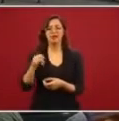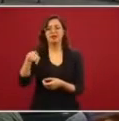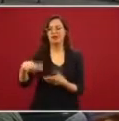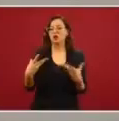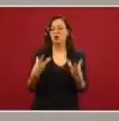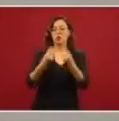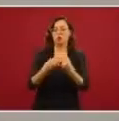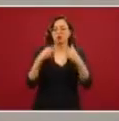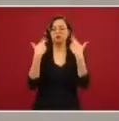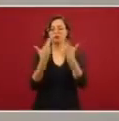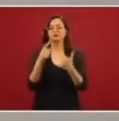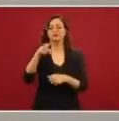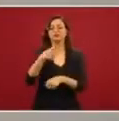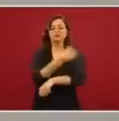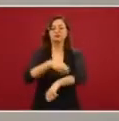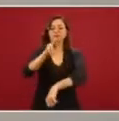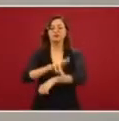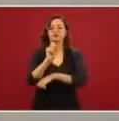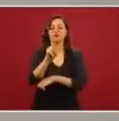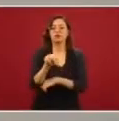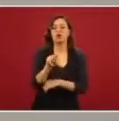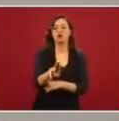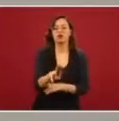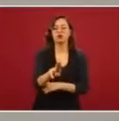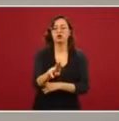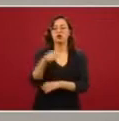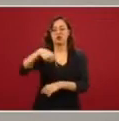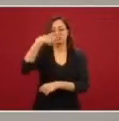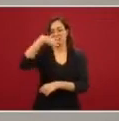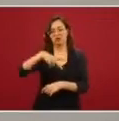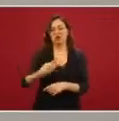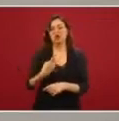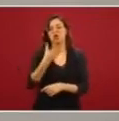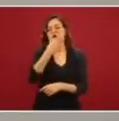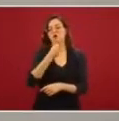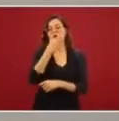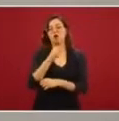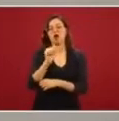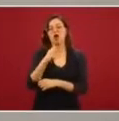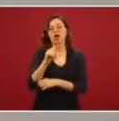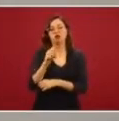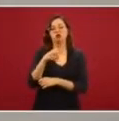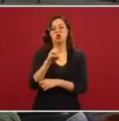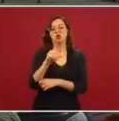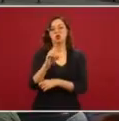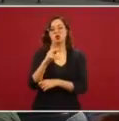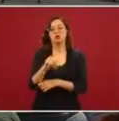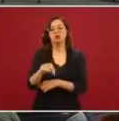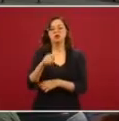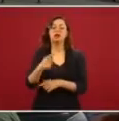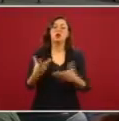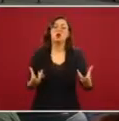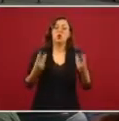con el coordinador residente de naciones unidas y en méxico el señor antonio molpeceres y